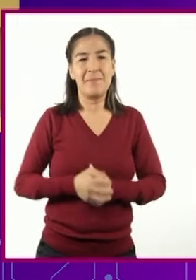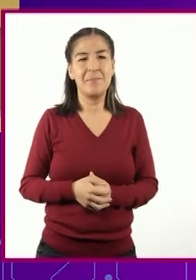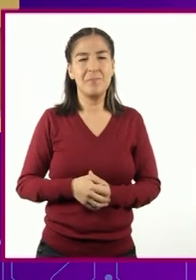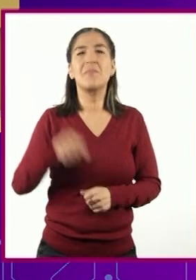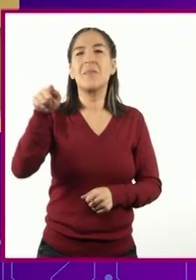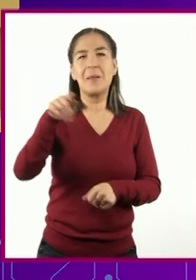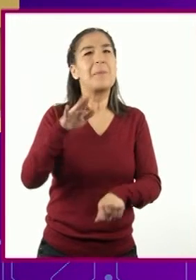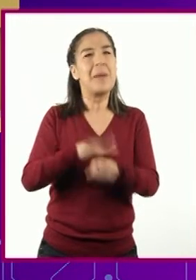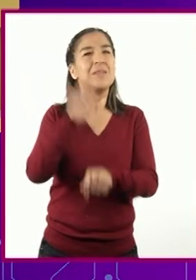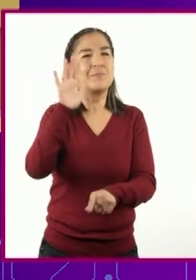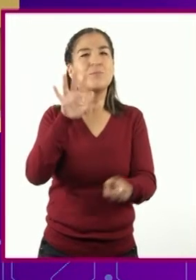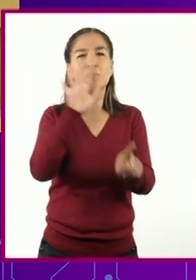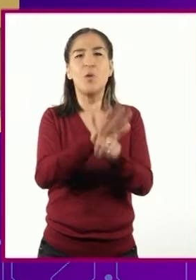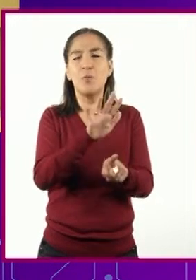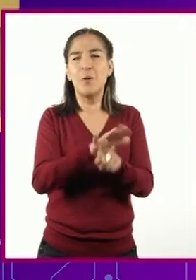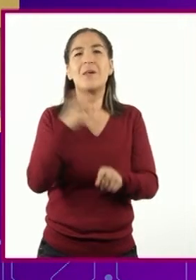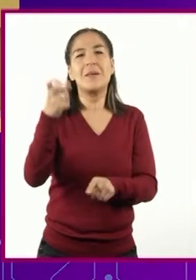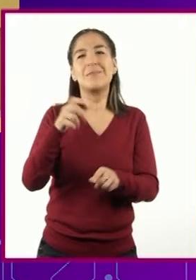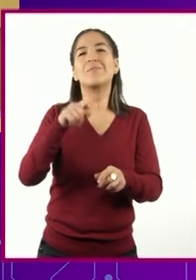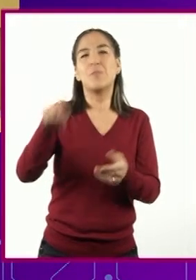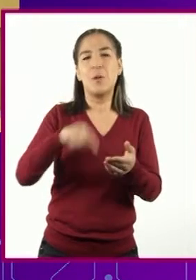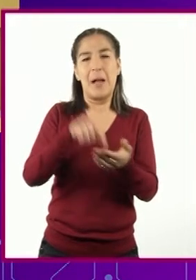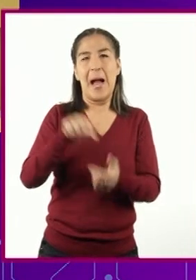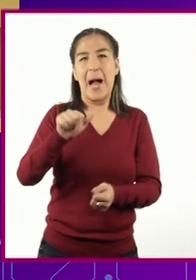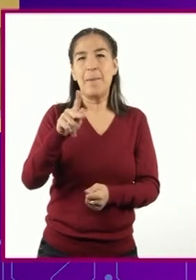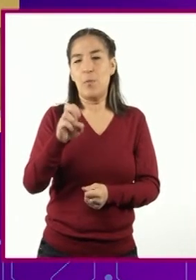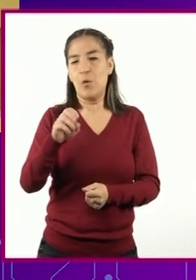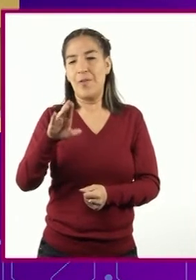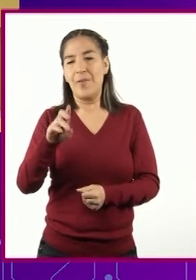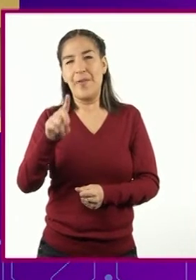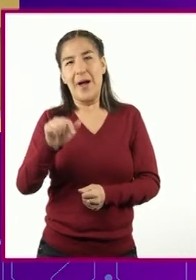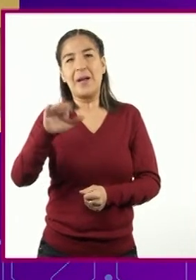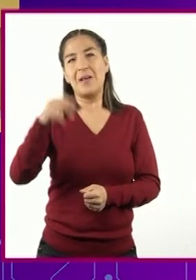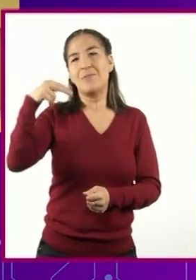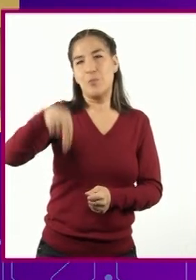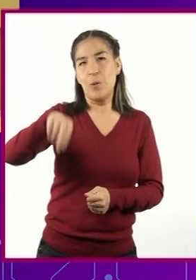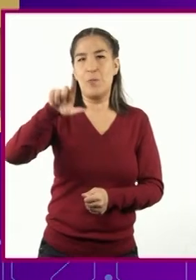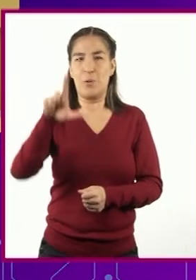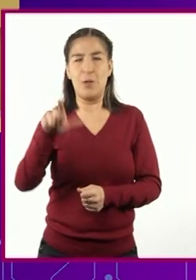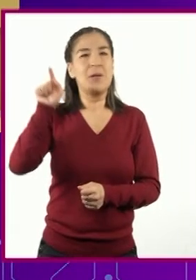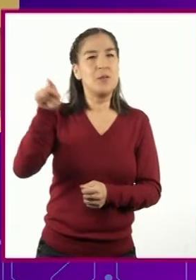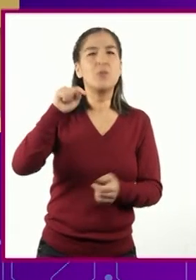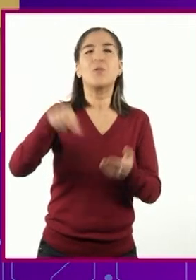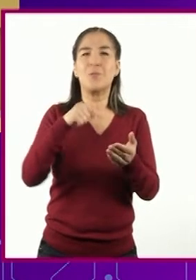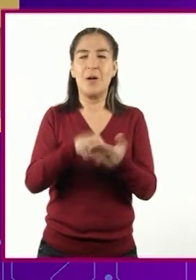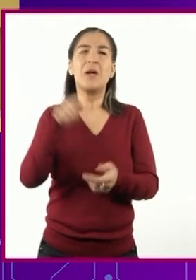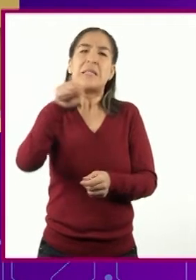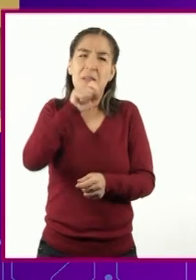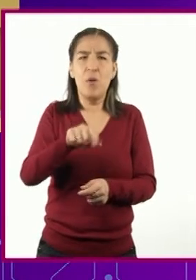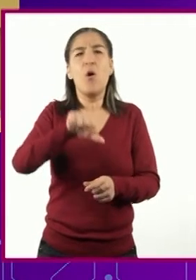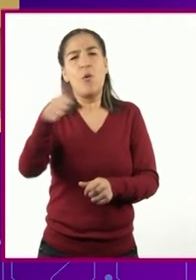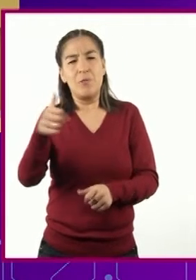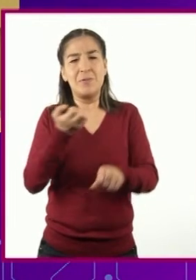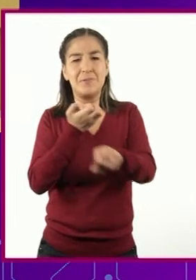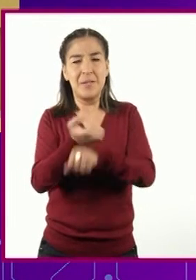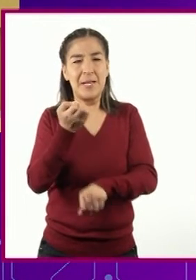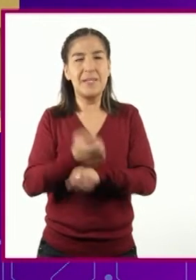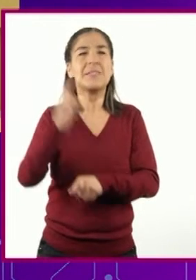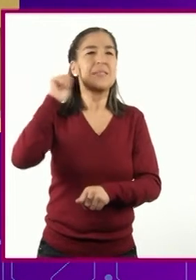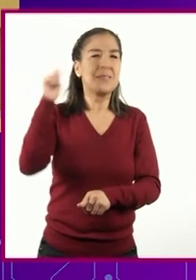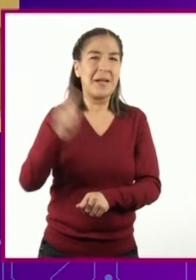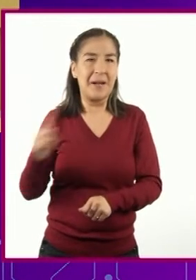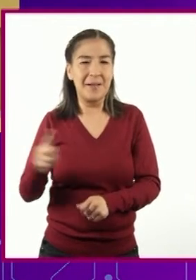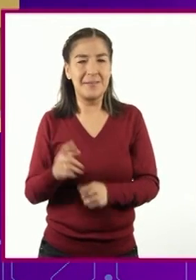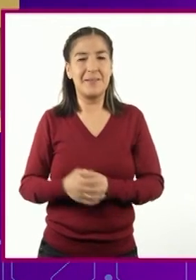muy popular la que se realiza en Apodaca, Nuevo León, aunque también se lleva a cabo en otros estados como